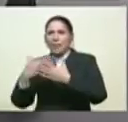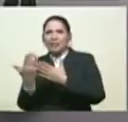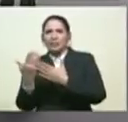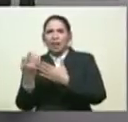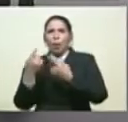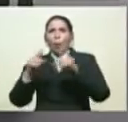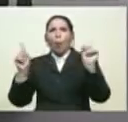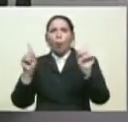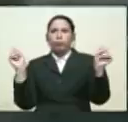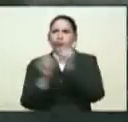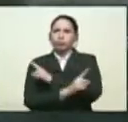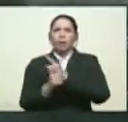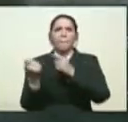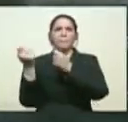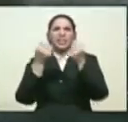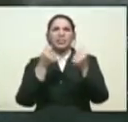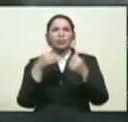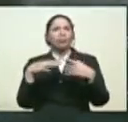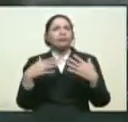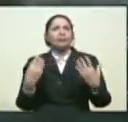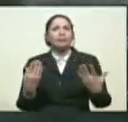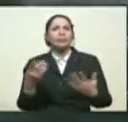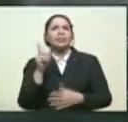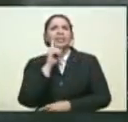¿Qué es esto? ¿Cómo se llama esto?